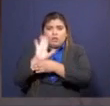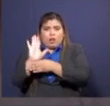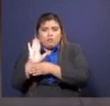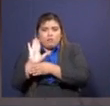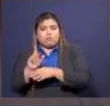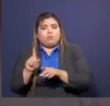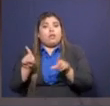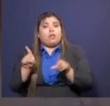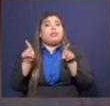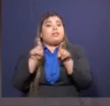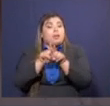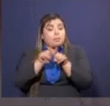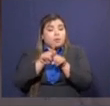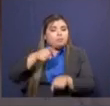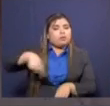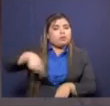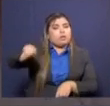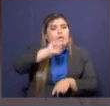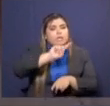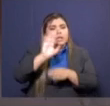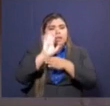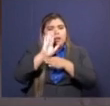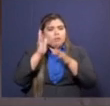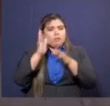también están llamados a servir